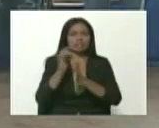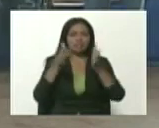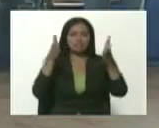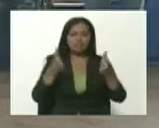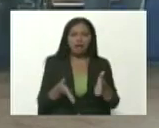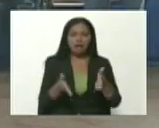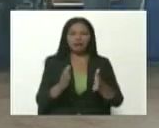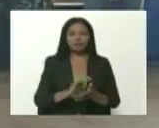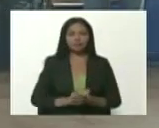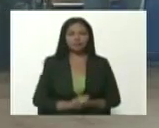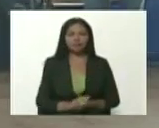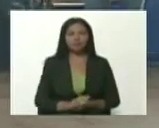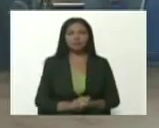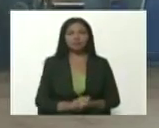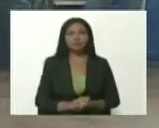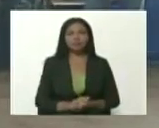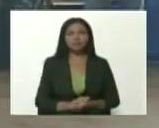presidente.